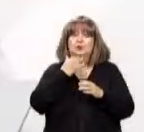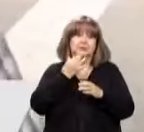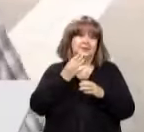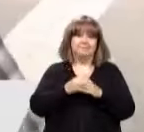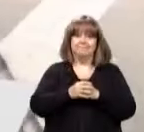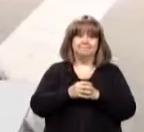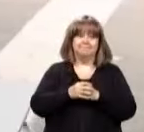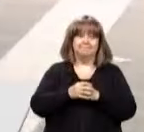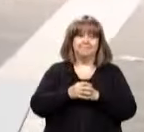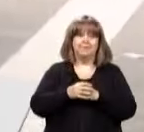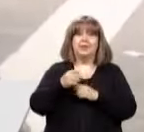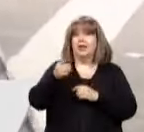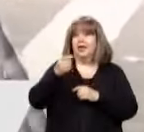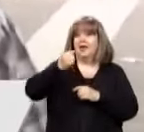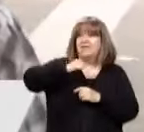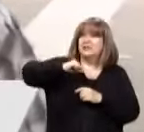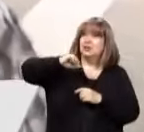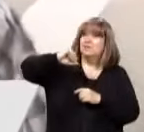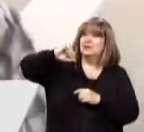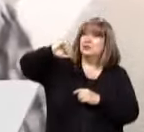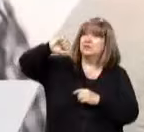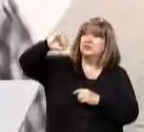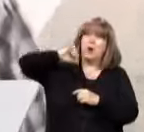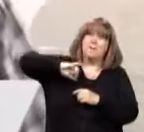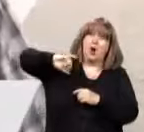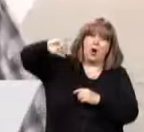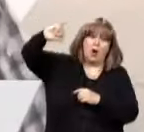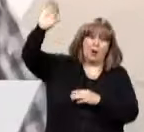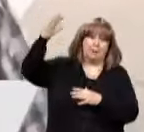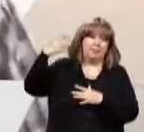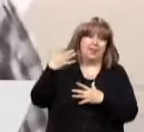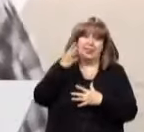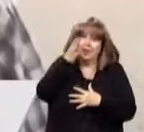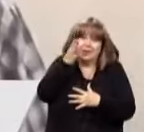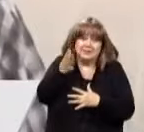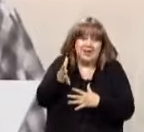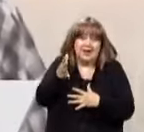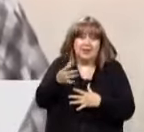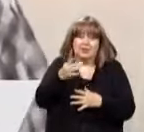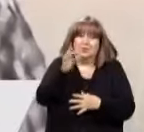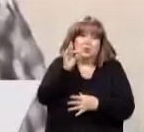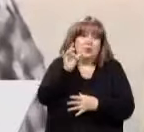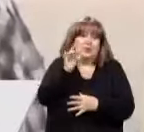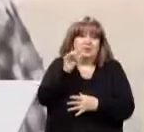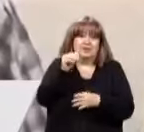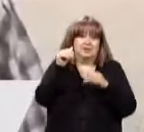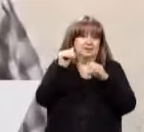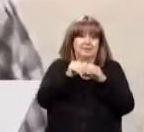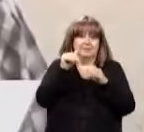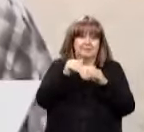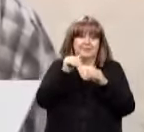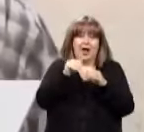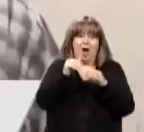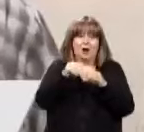que el proceso inflacionario en este país es muy muy pronunciado Entonces se hace muy difícil este